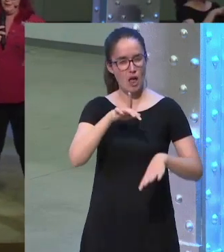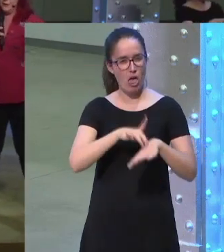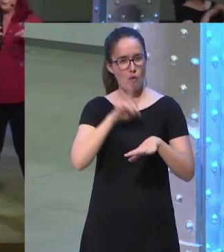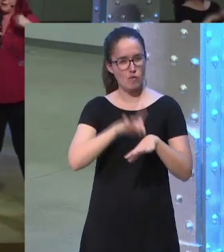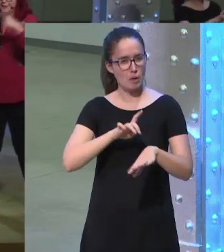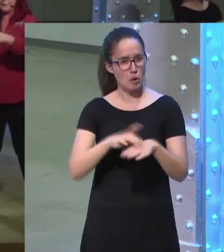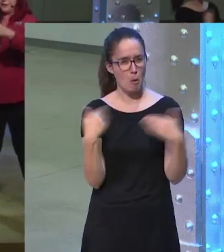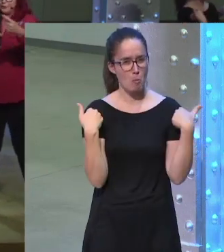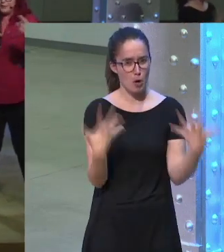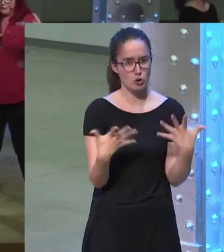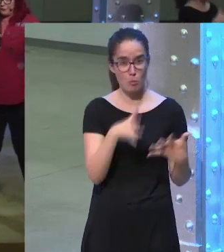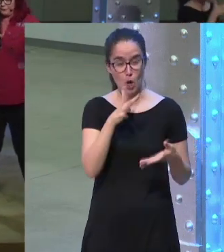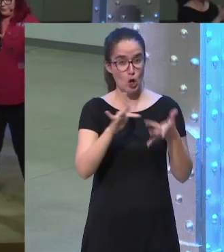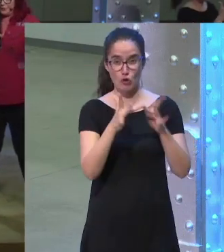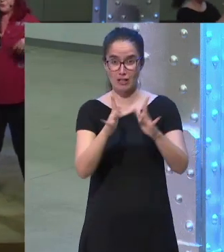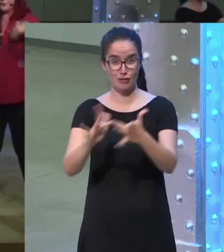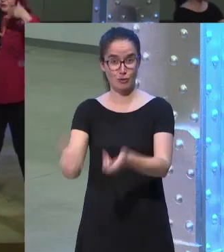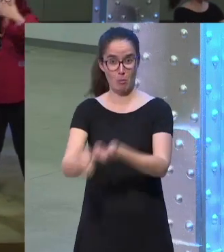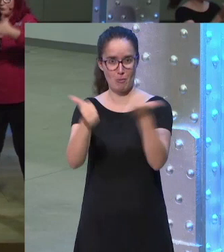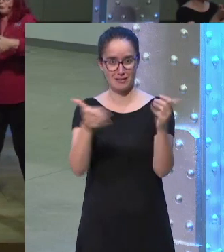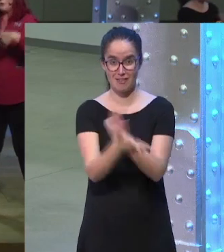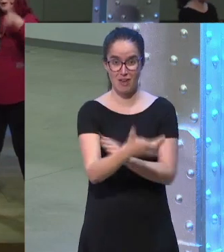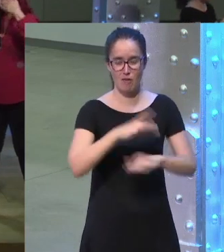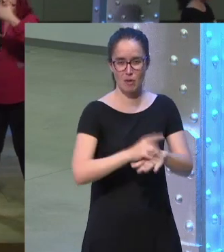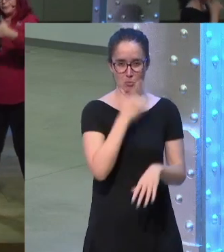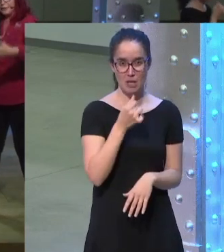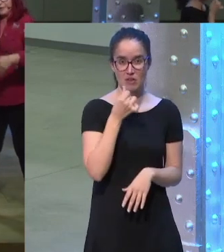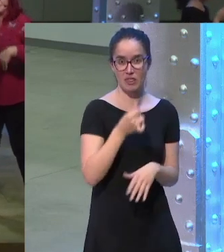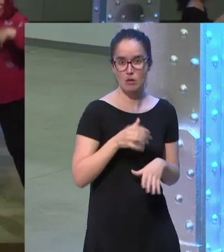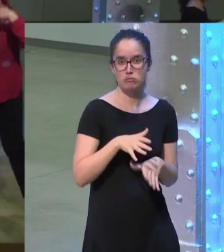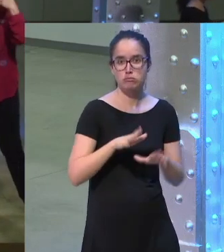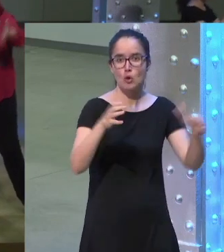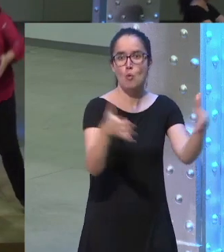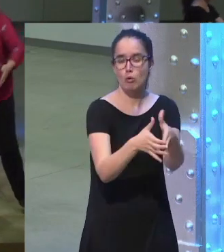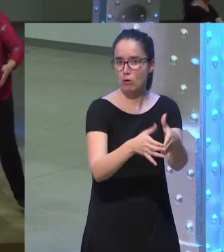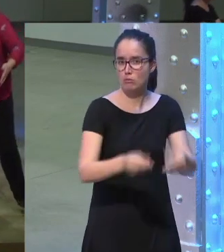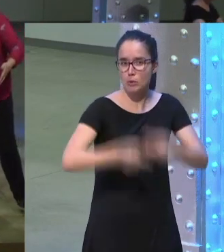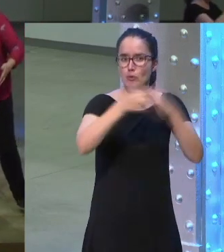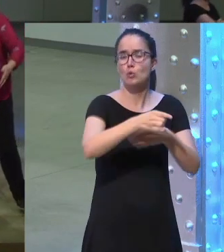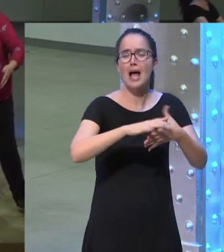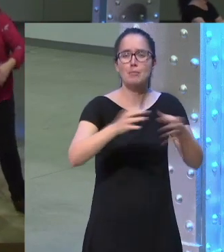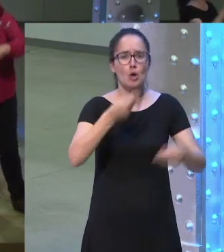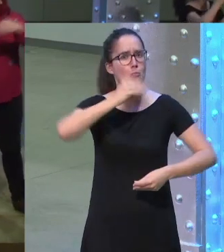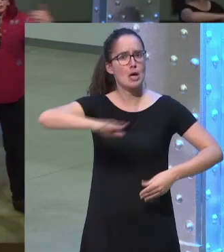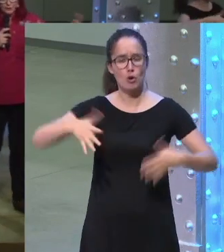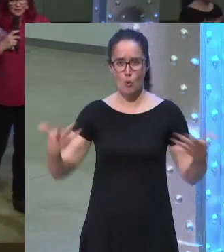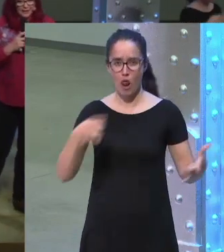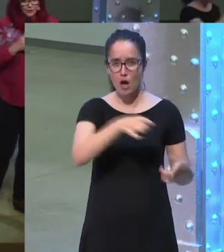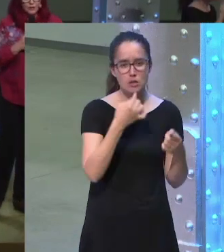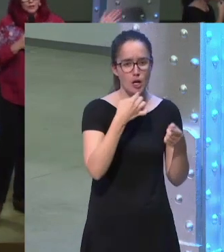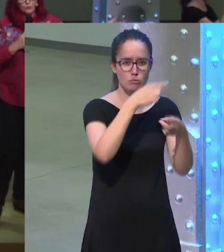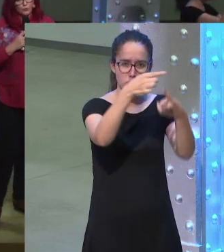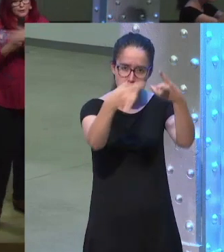nadie, porque tienen más contactos. Entonces cogieron un grupo al azar de estudiantes, les dijeron, dime quiénes son tus mejores amigos. Ellos los